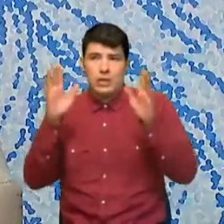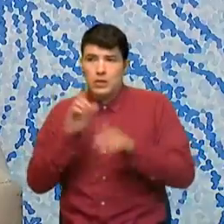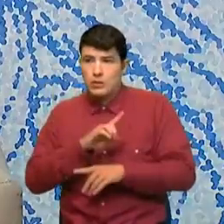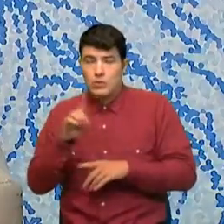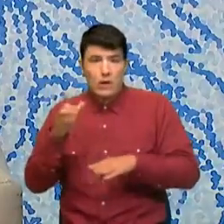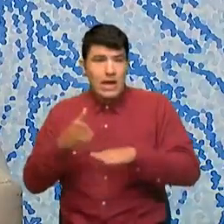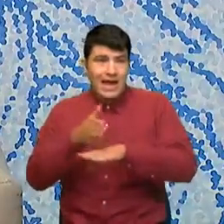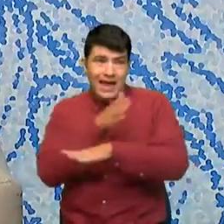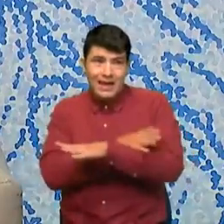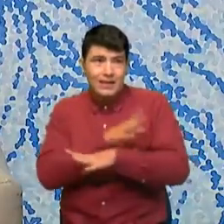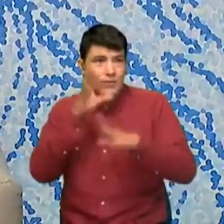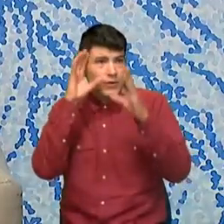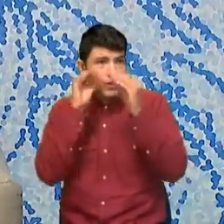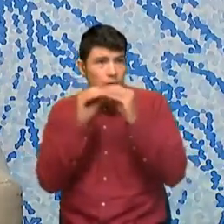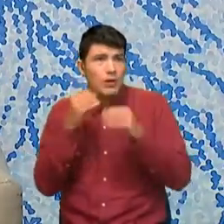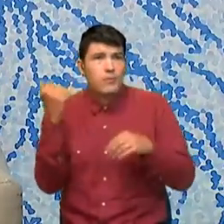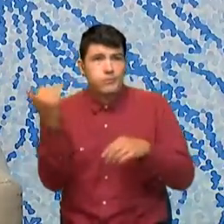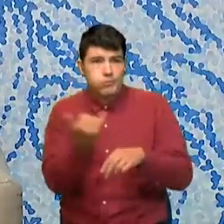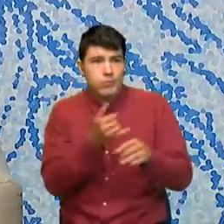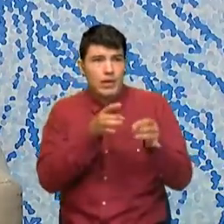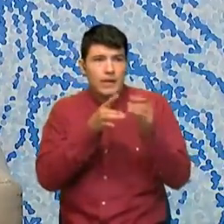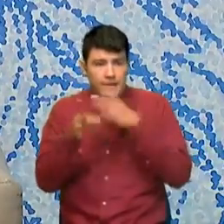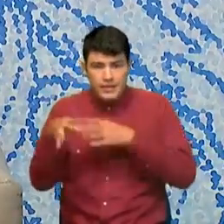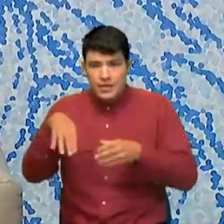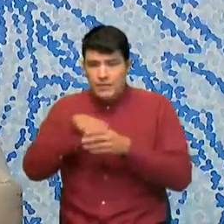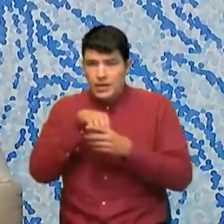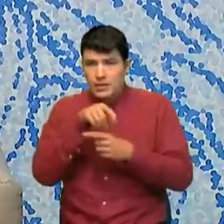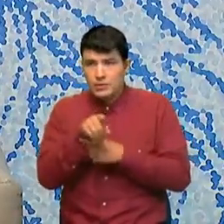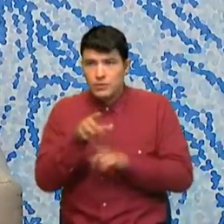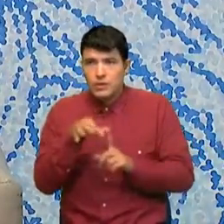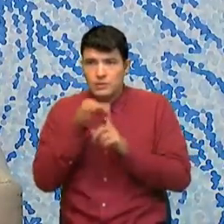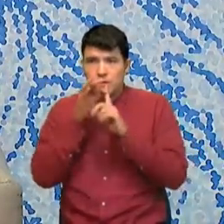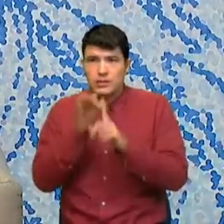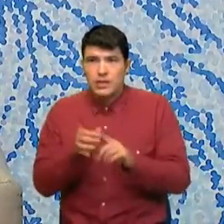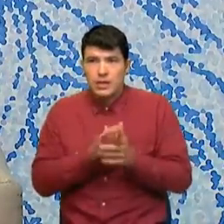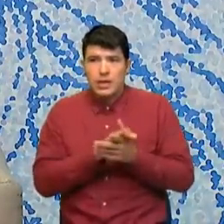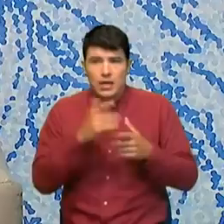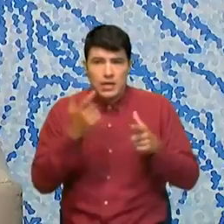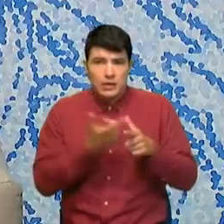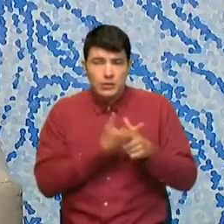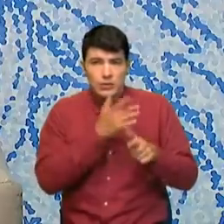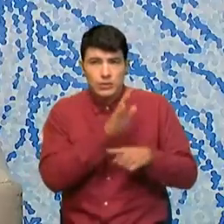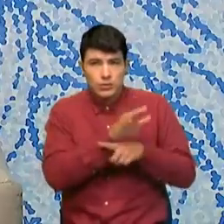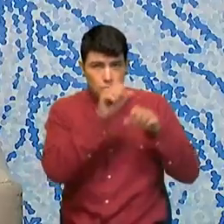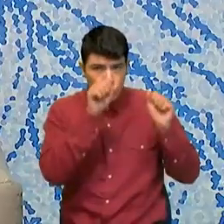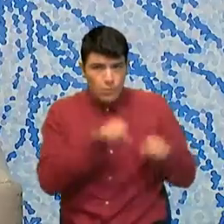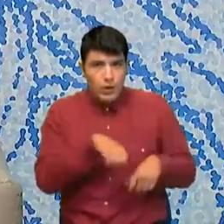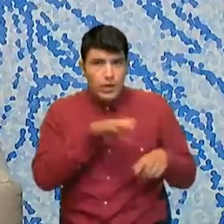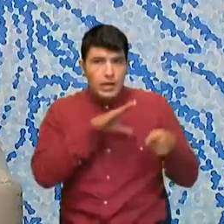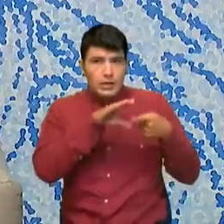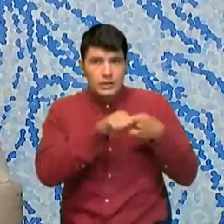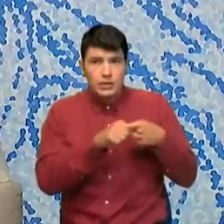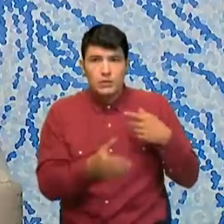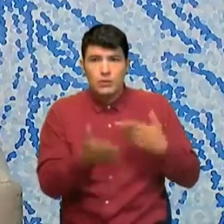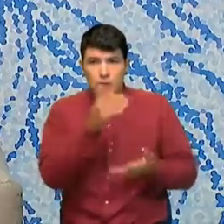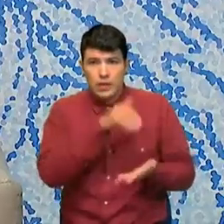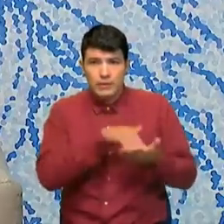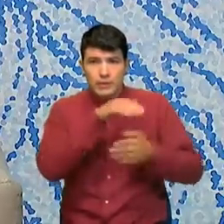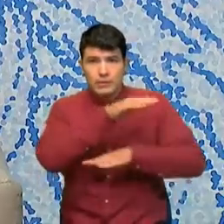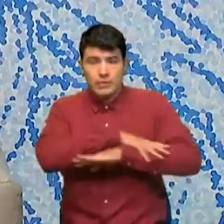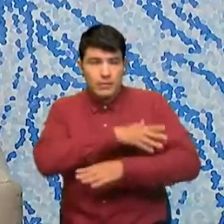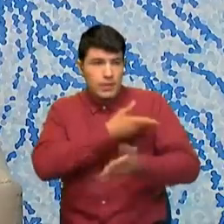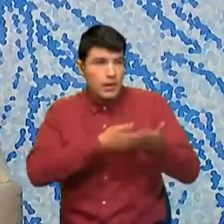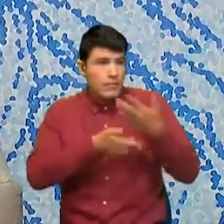acuerdo existe una fecha como tal. Entonces usted puede citarlo nuevamente a conciliar, y si él no